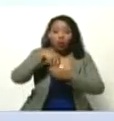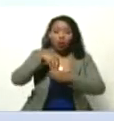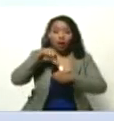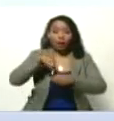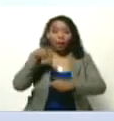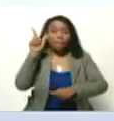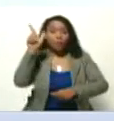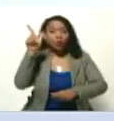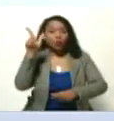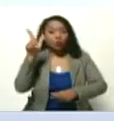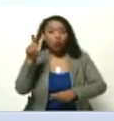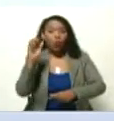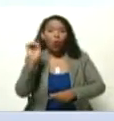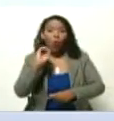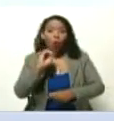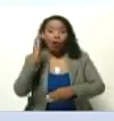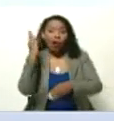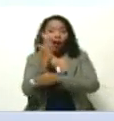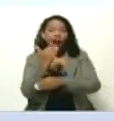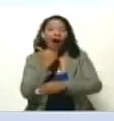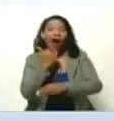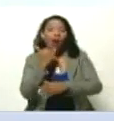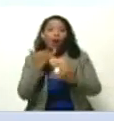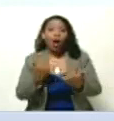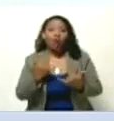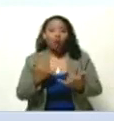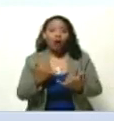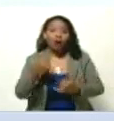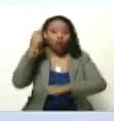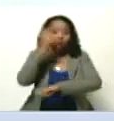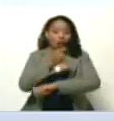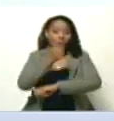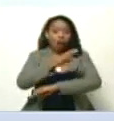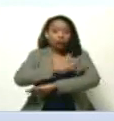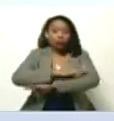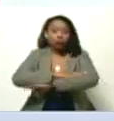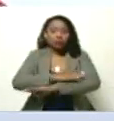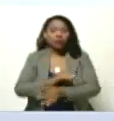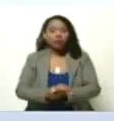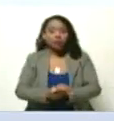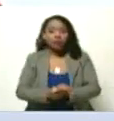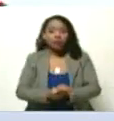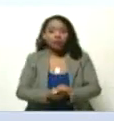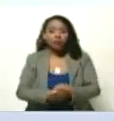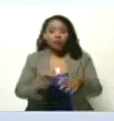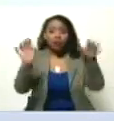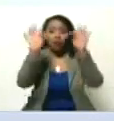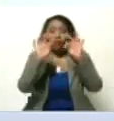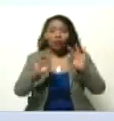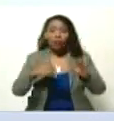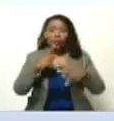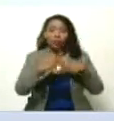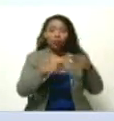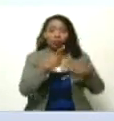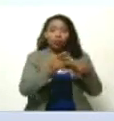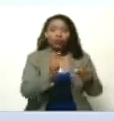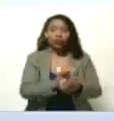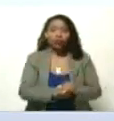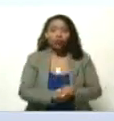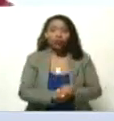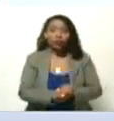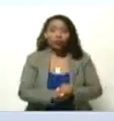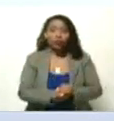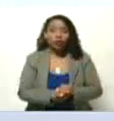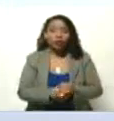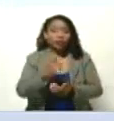PSUV, ni poseer sanción alguna vigente por el Tribunal Disciplinario. Metodología del proceso.